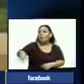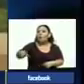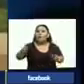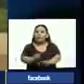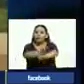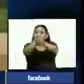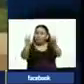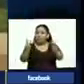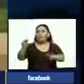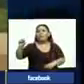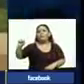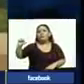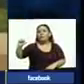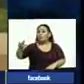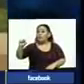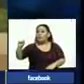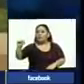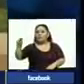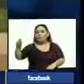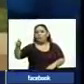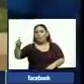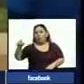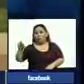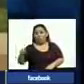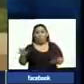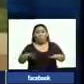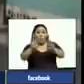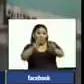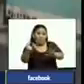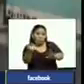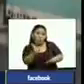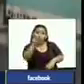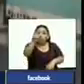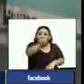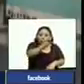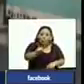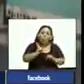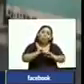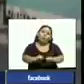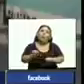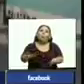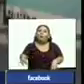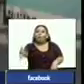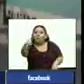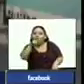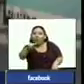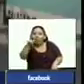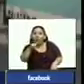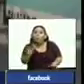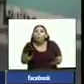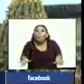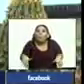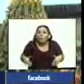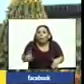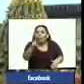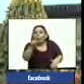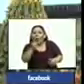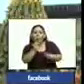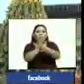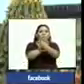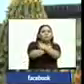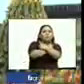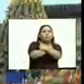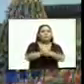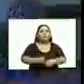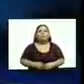Donualco, en La Paz. En dos semanas, al menos nueve personas han fallecido por, supuestamente, ingerir alcohol de uso tópico.